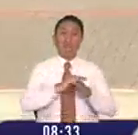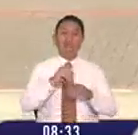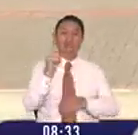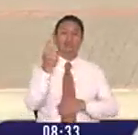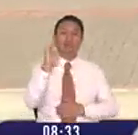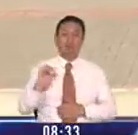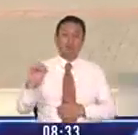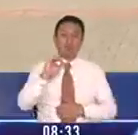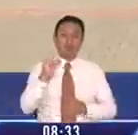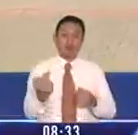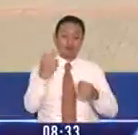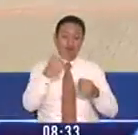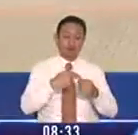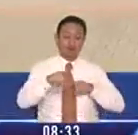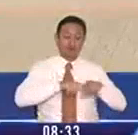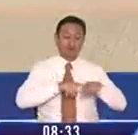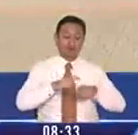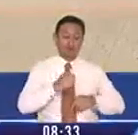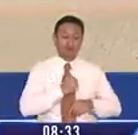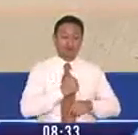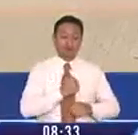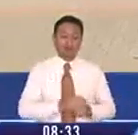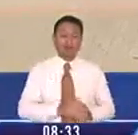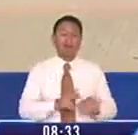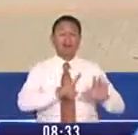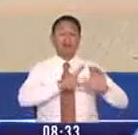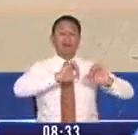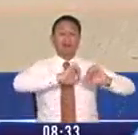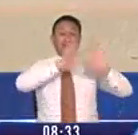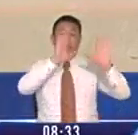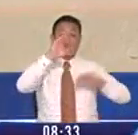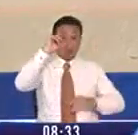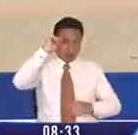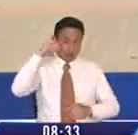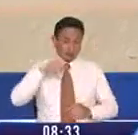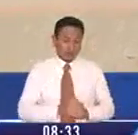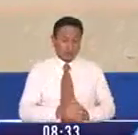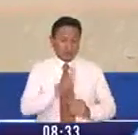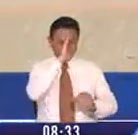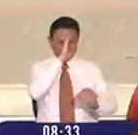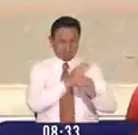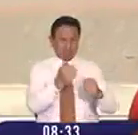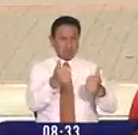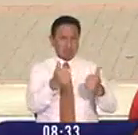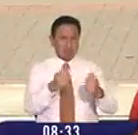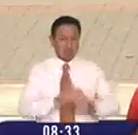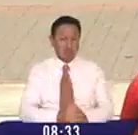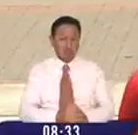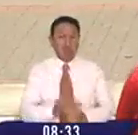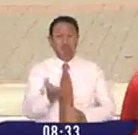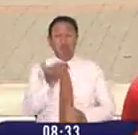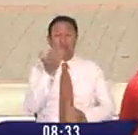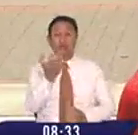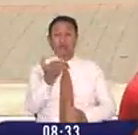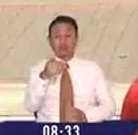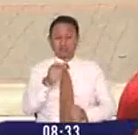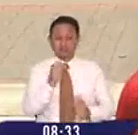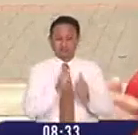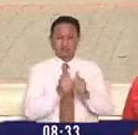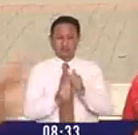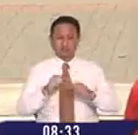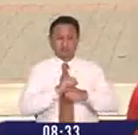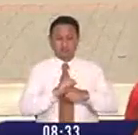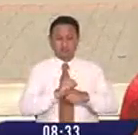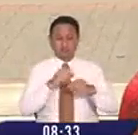1 de octubre a participar en la carrera del corazón a las 7 de la mañana. No se olviden que es por una buena causa y además porque ustedes hagan deporte y